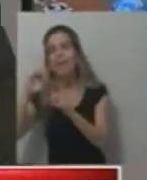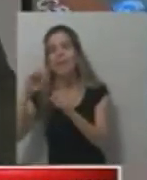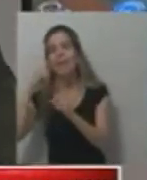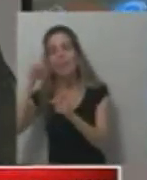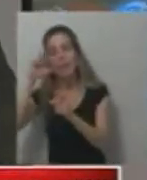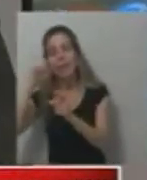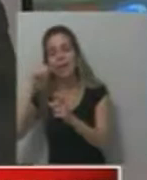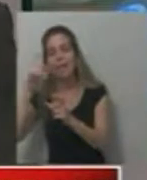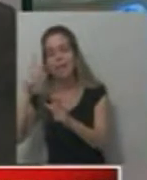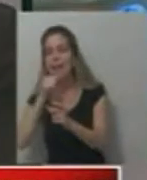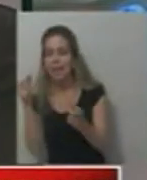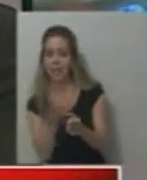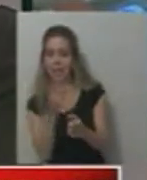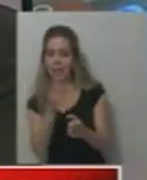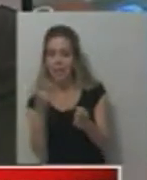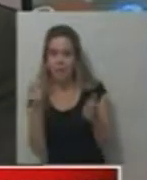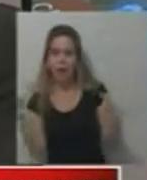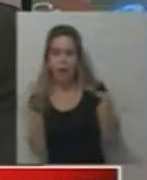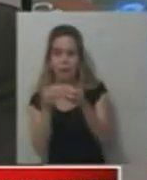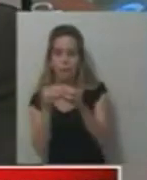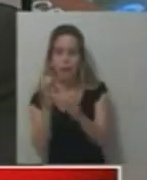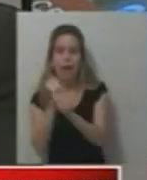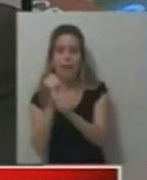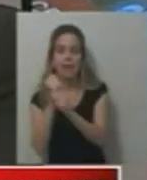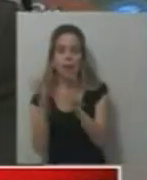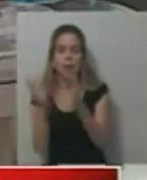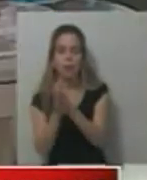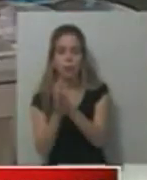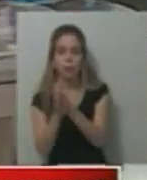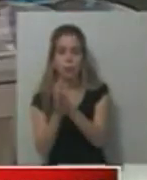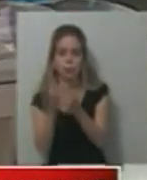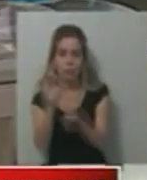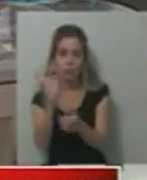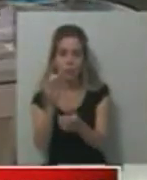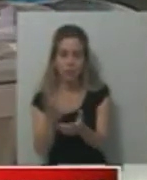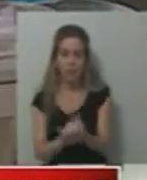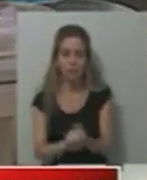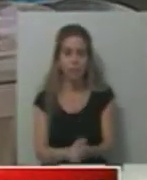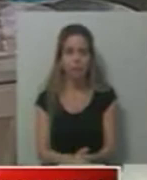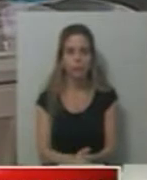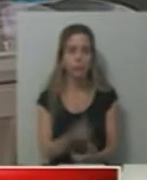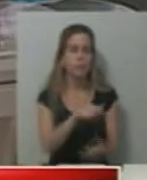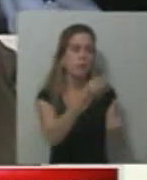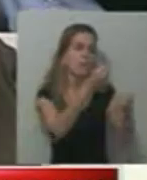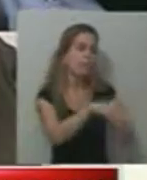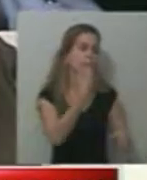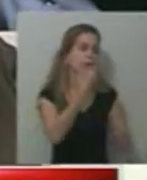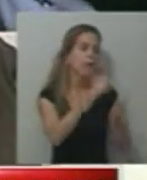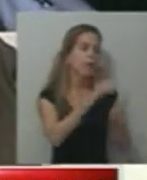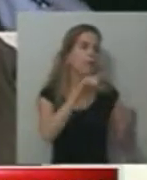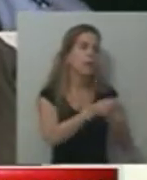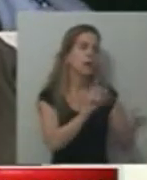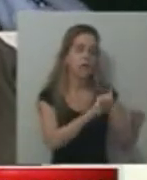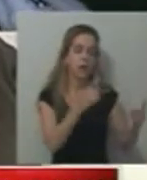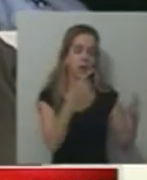peronismo Edualde de Menem, no es de la derecha. Justamente. ¿Eh? Menem que es de izquierda. No, pero bueno, no empecemos con categorías antiguas, porque si no, no terminamos nunca.